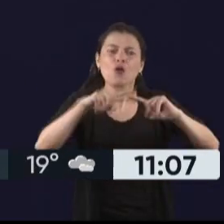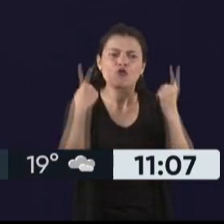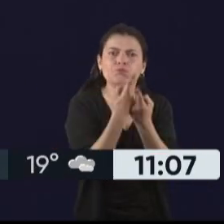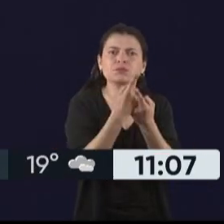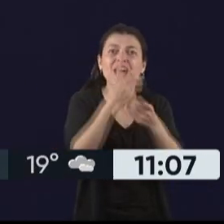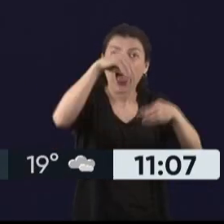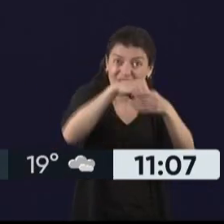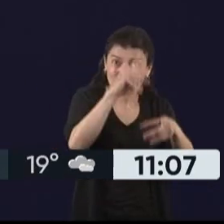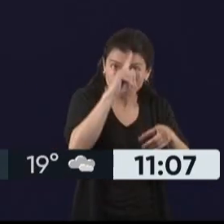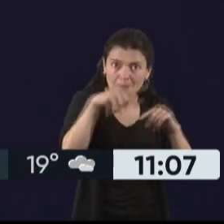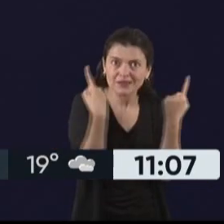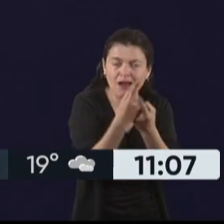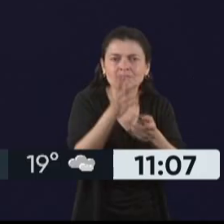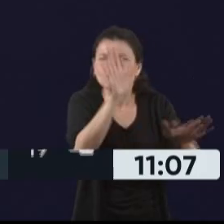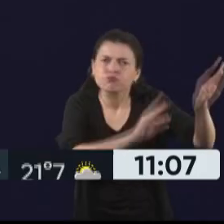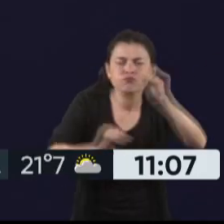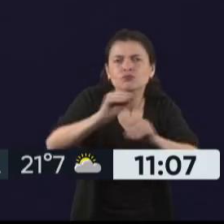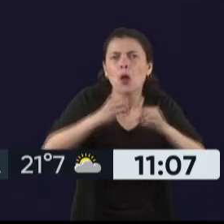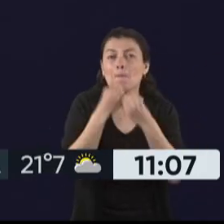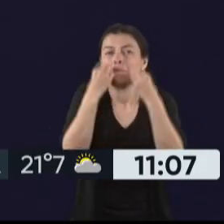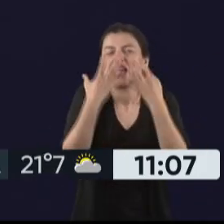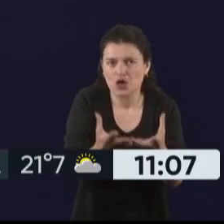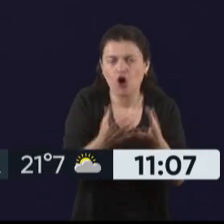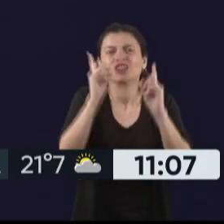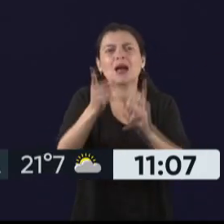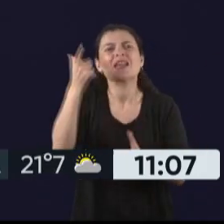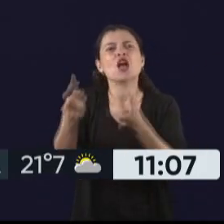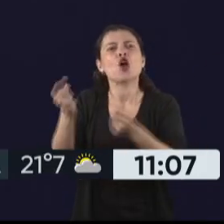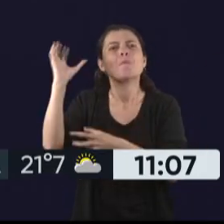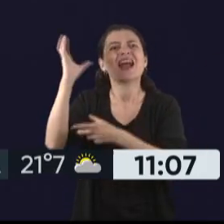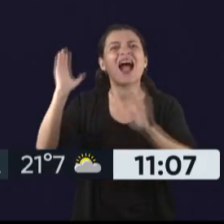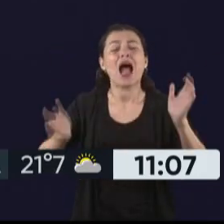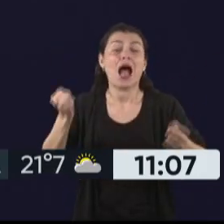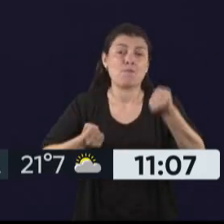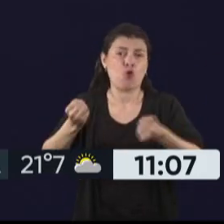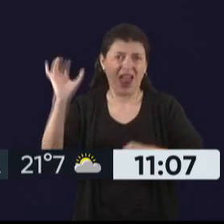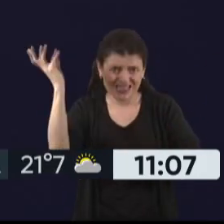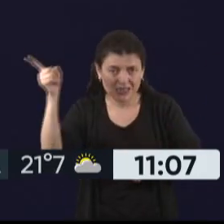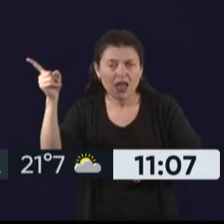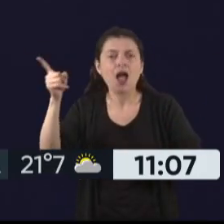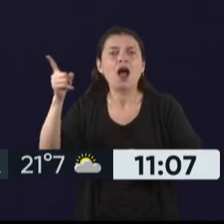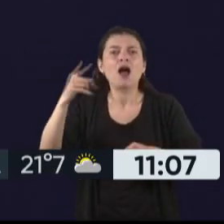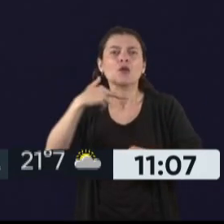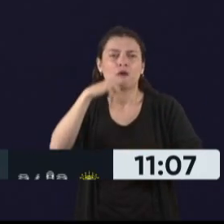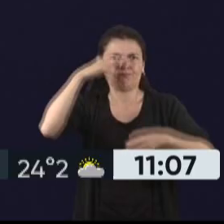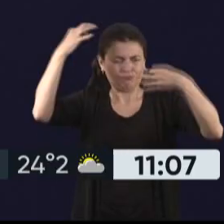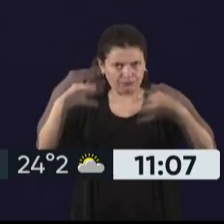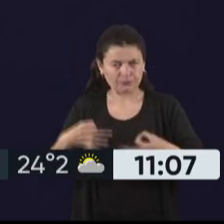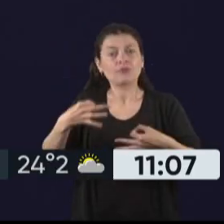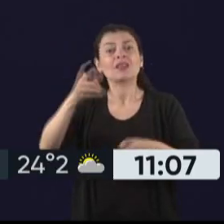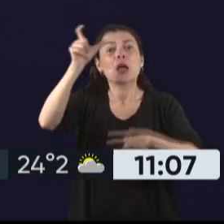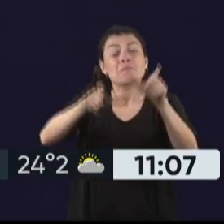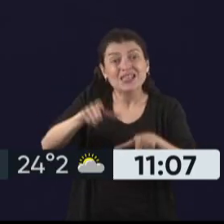última generación. La adquisición de una ambulancia equipada con sistema ECMO para el traslado de pacientes desde